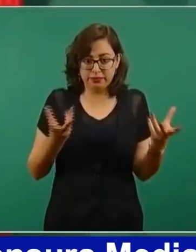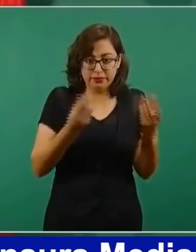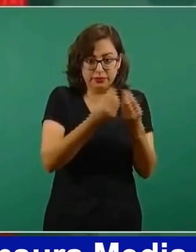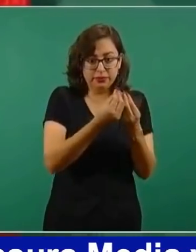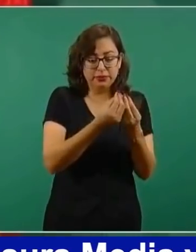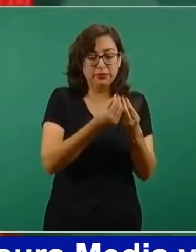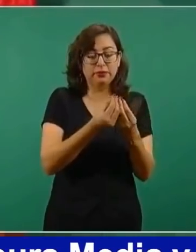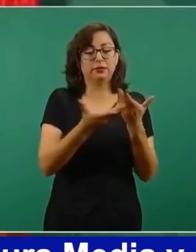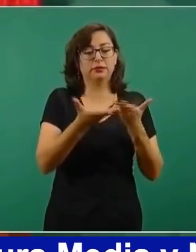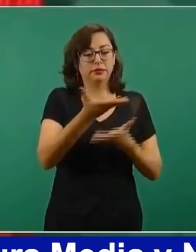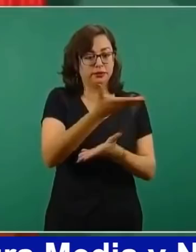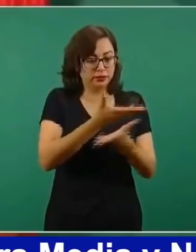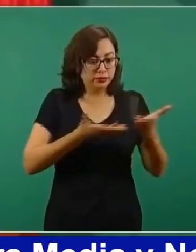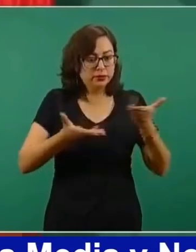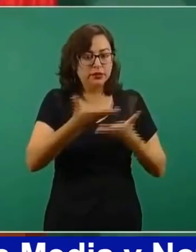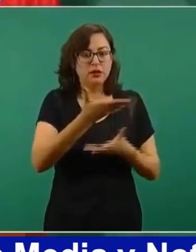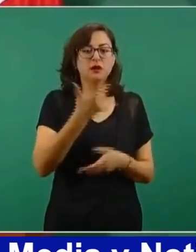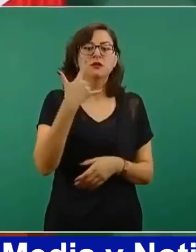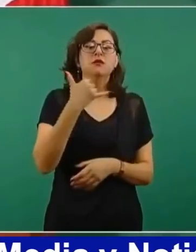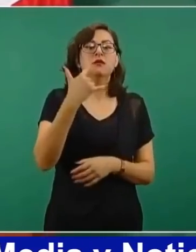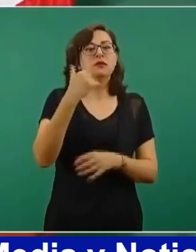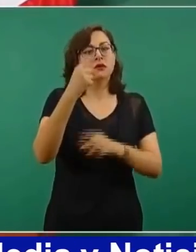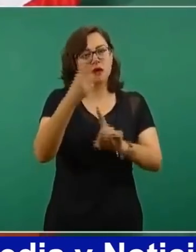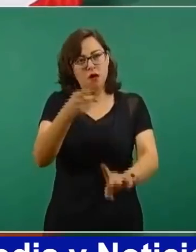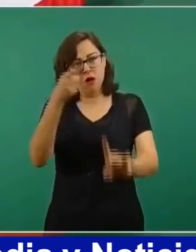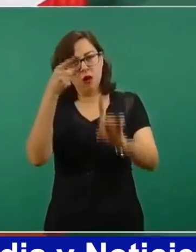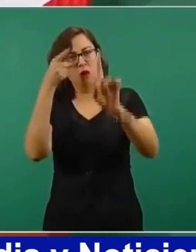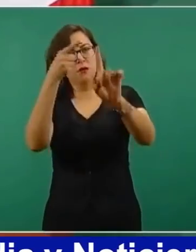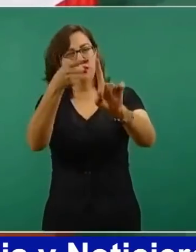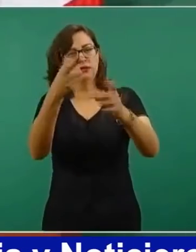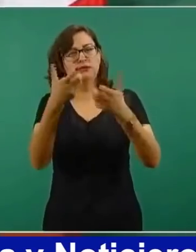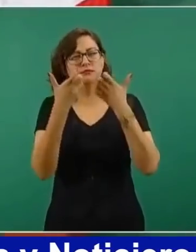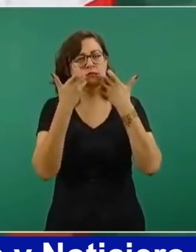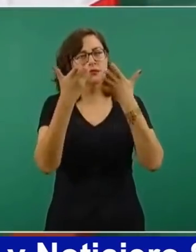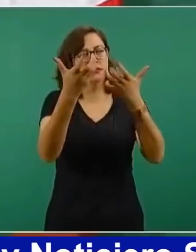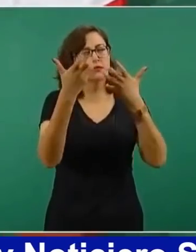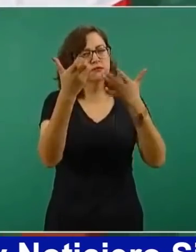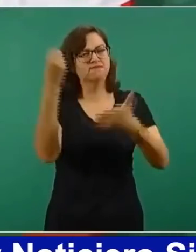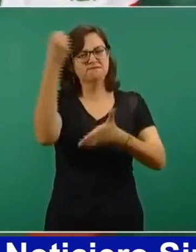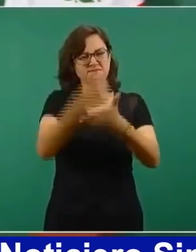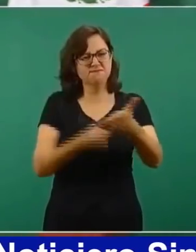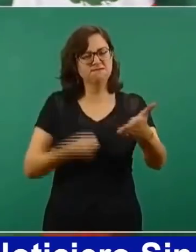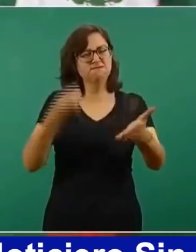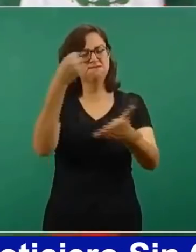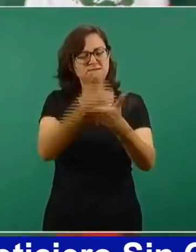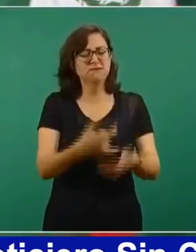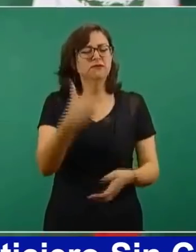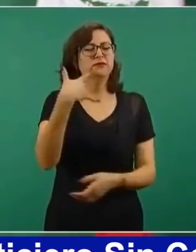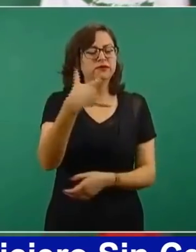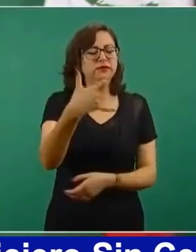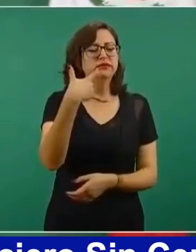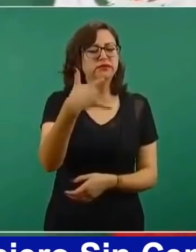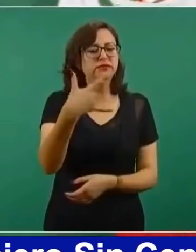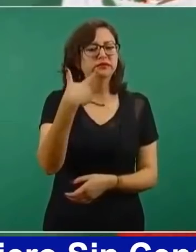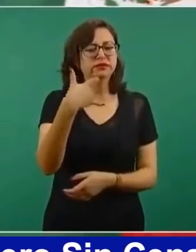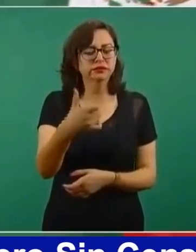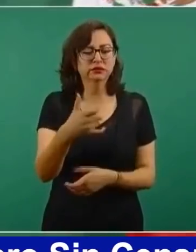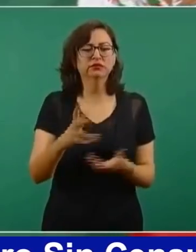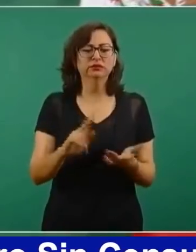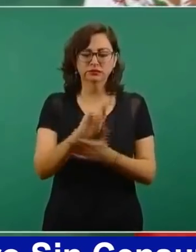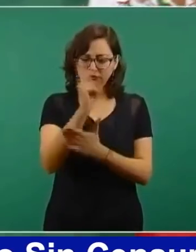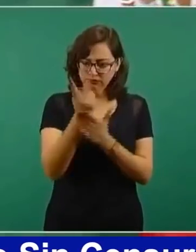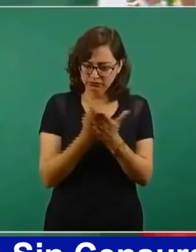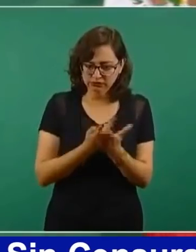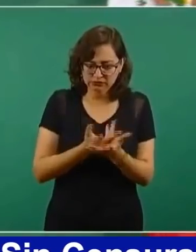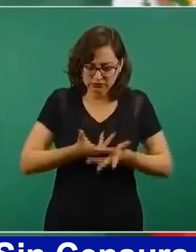unen para luchar por principios, por ideales, para llevar a la práctica un programa,